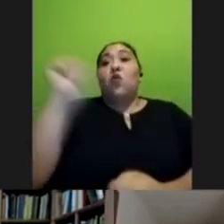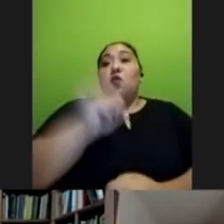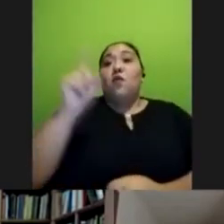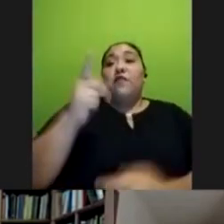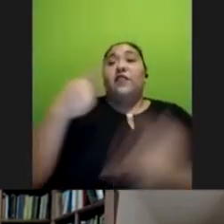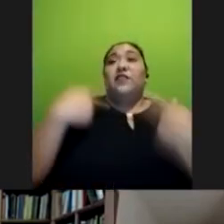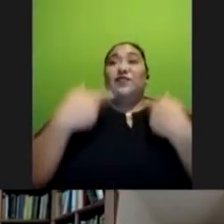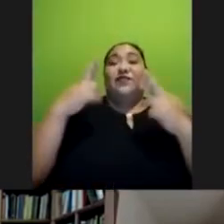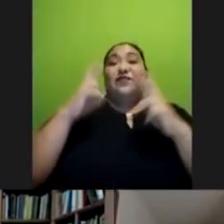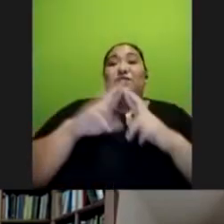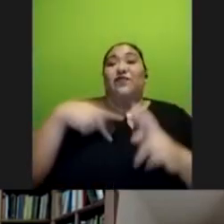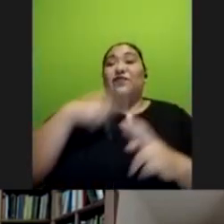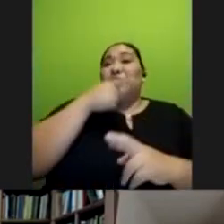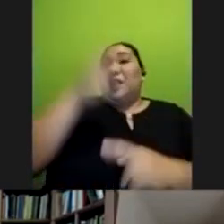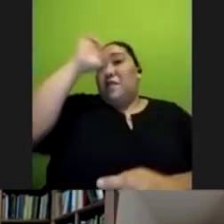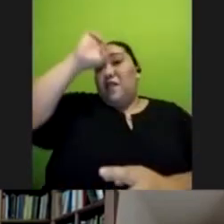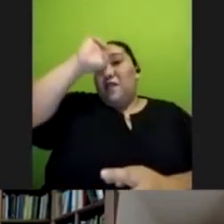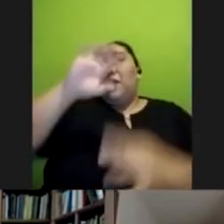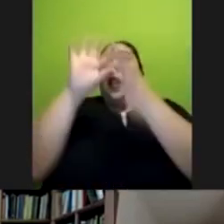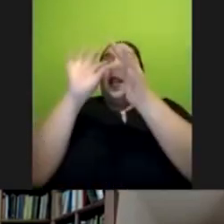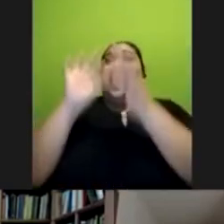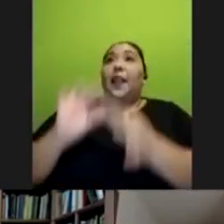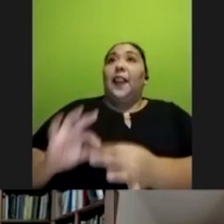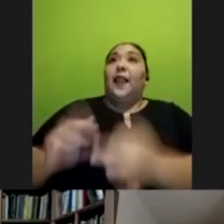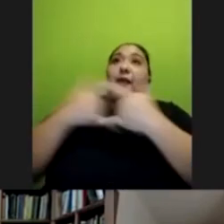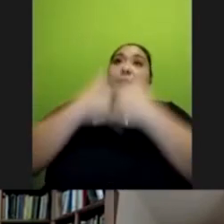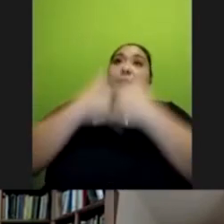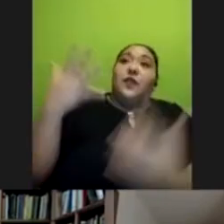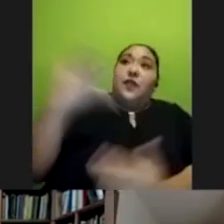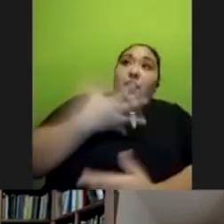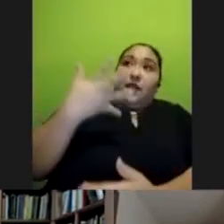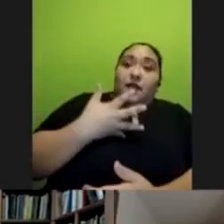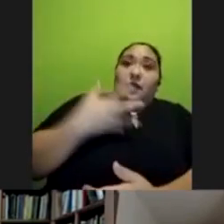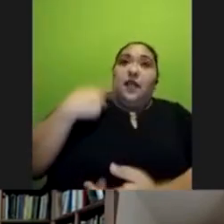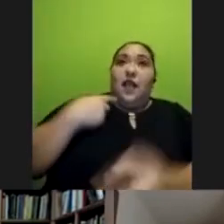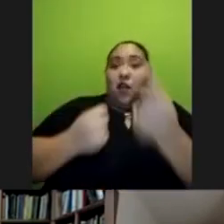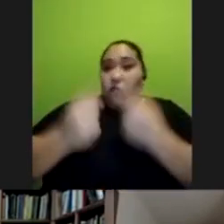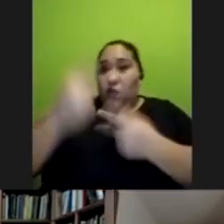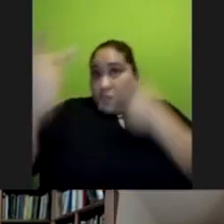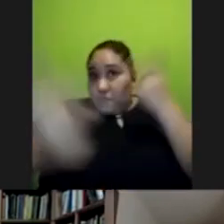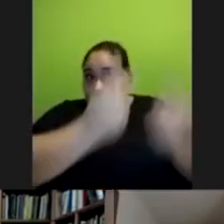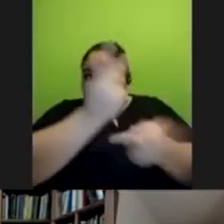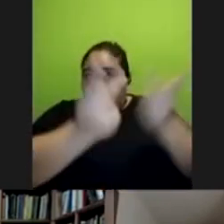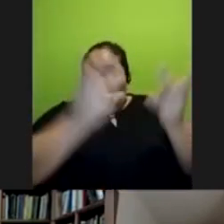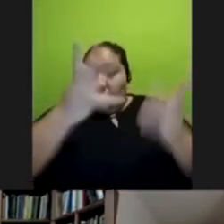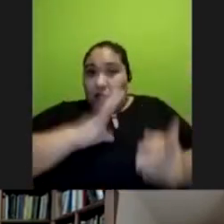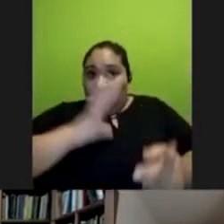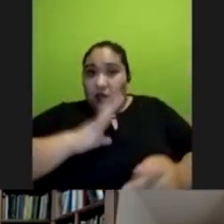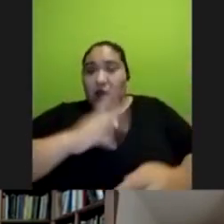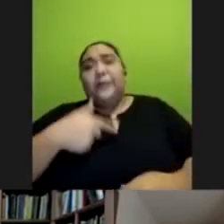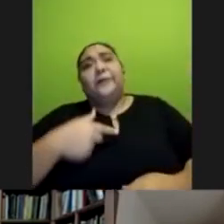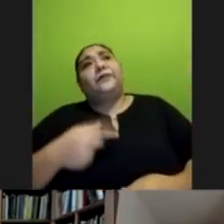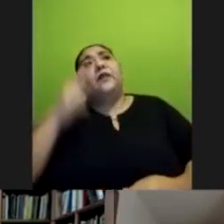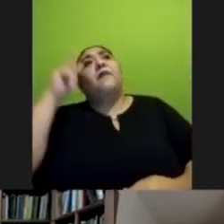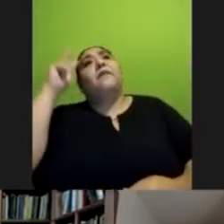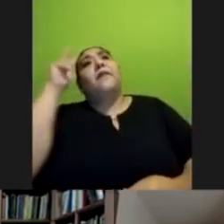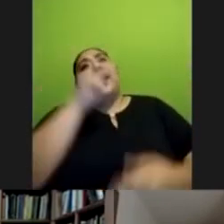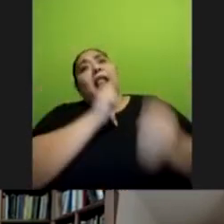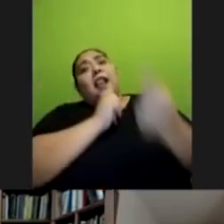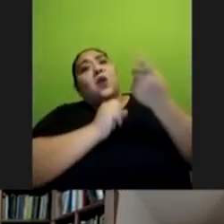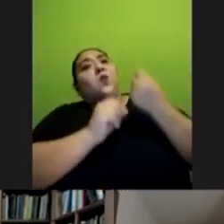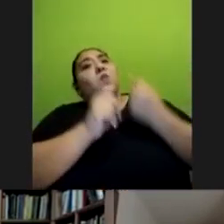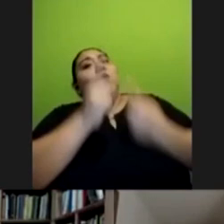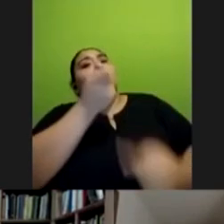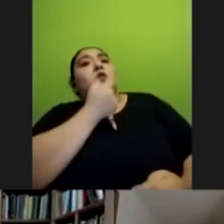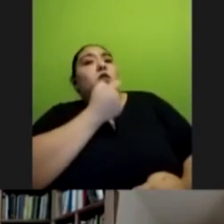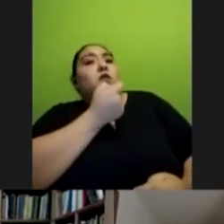podido ver de algunas de sus intervenciones, pues justo hacen ver que buena parte de los niños que deberían estar teniendo educación,